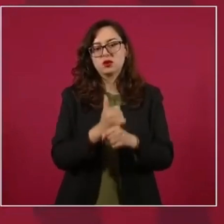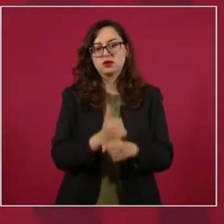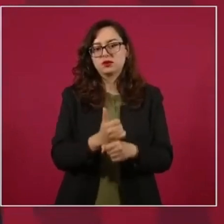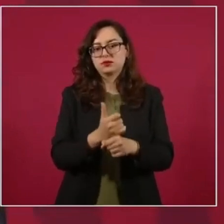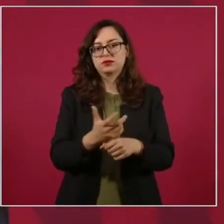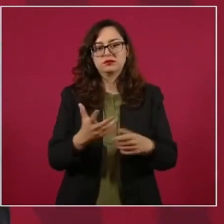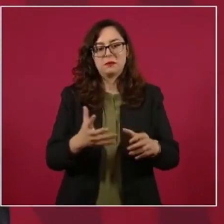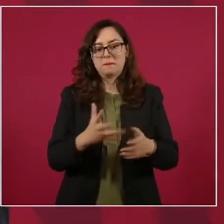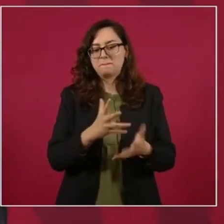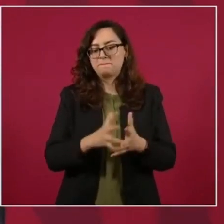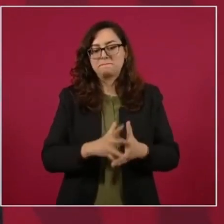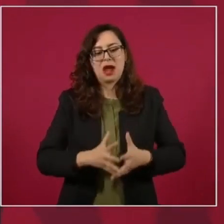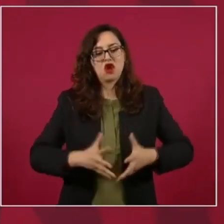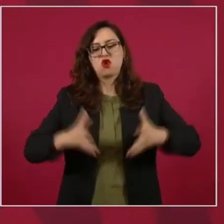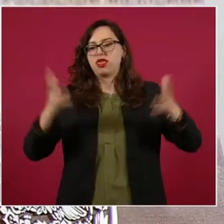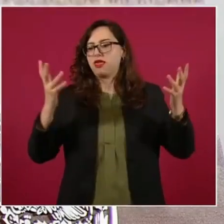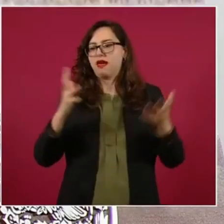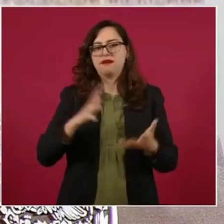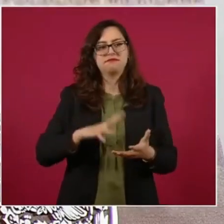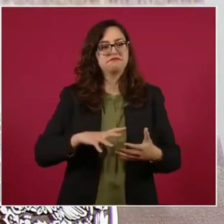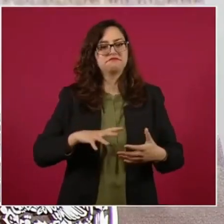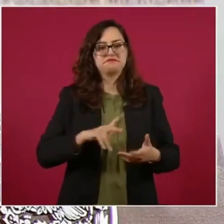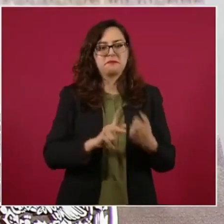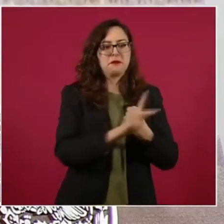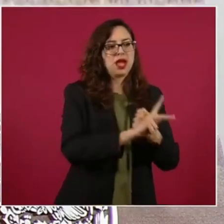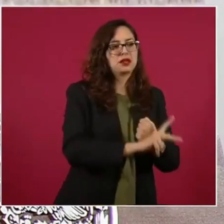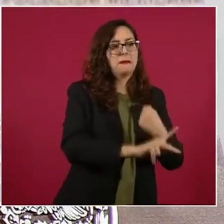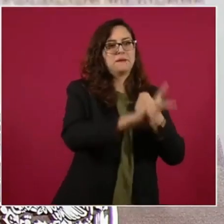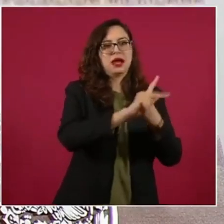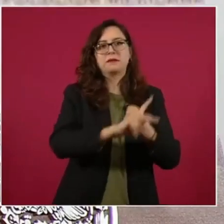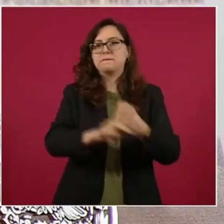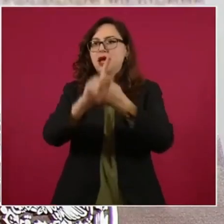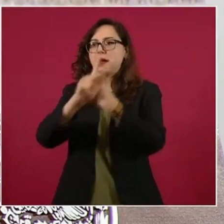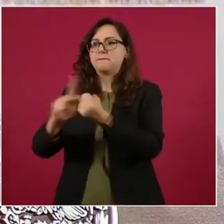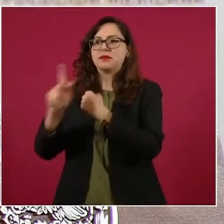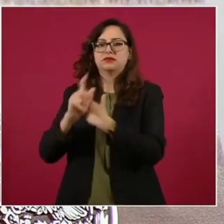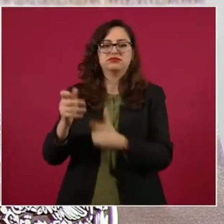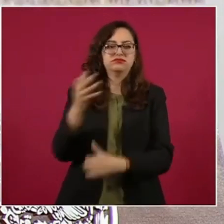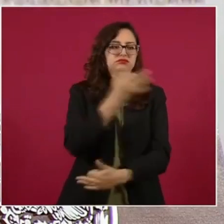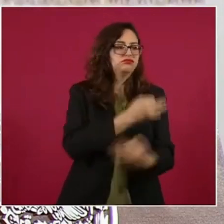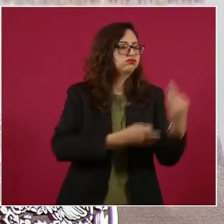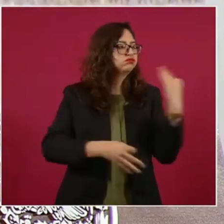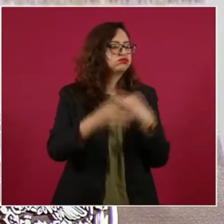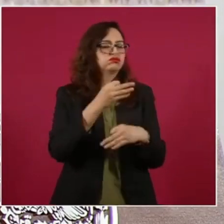de la inmensa mayoría de los pueblos de las naciones.